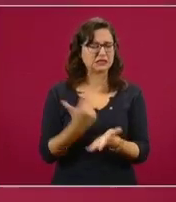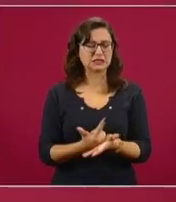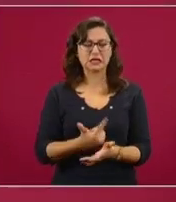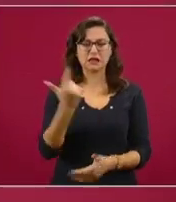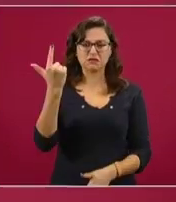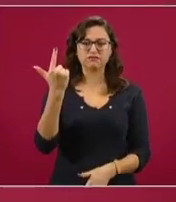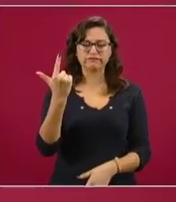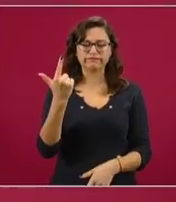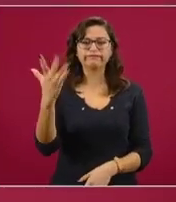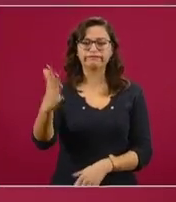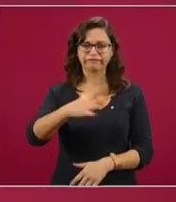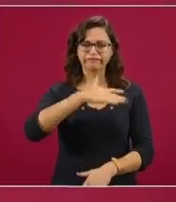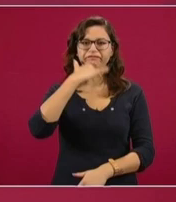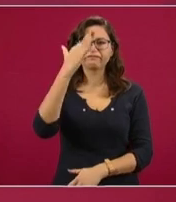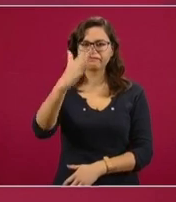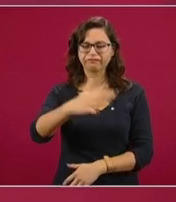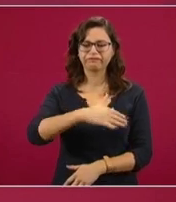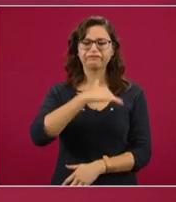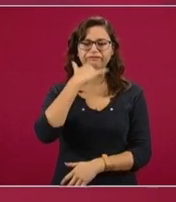es la corrupción